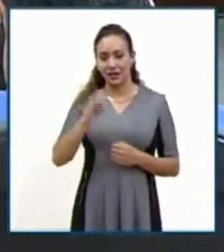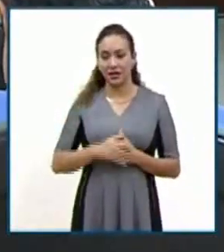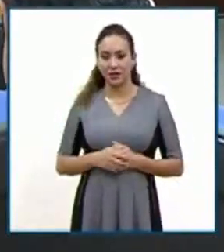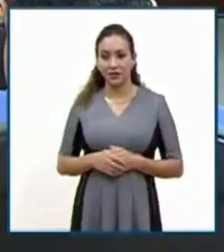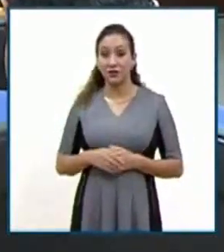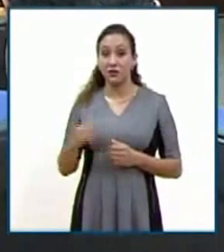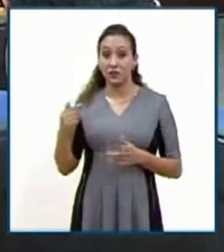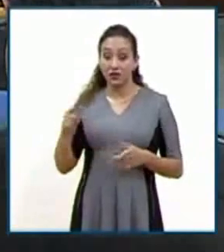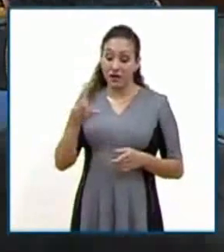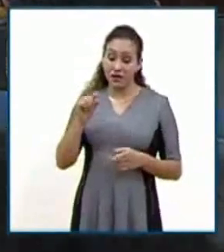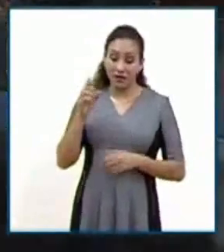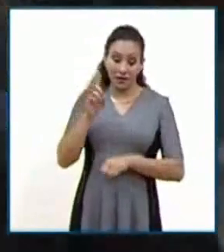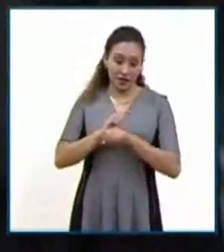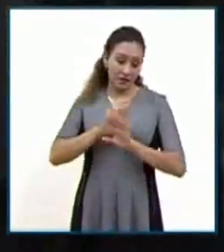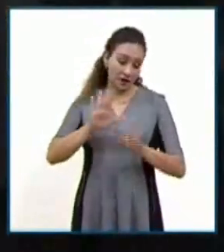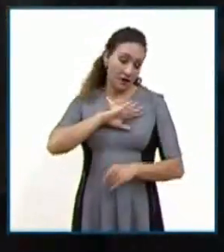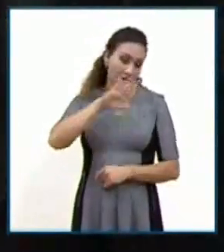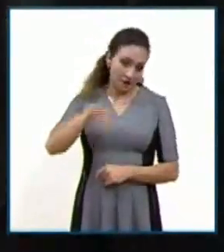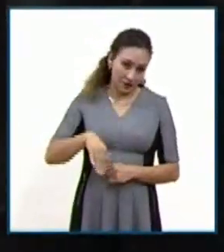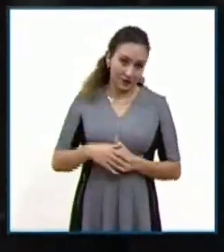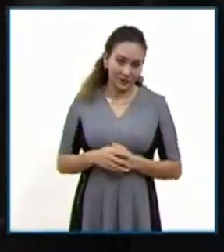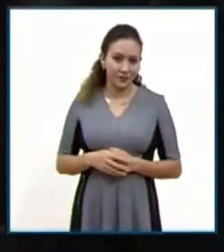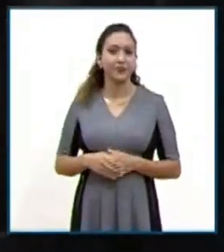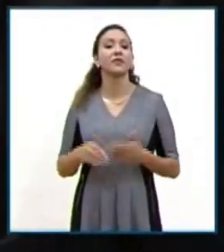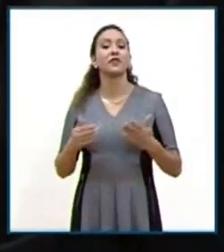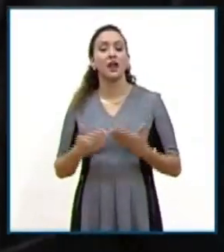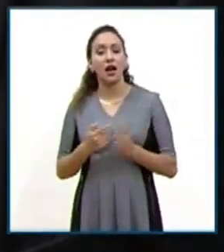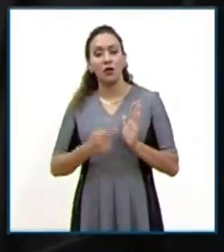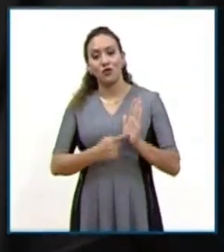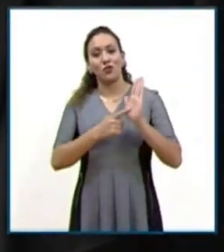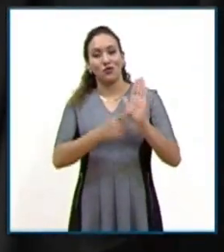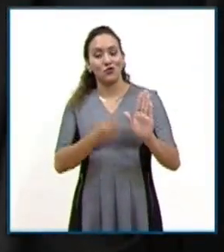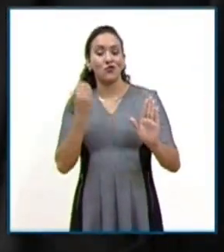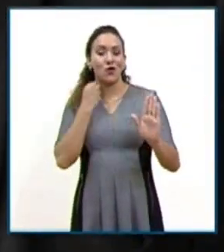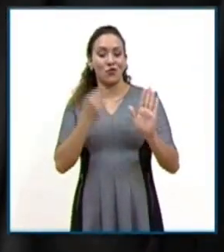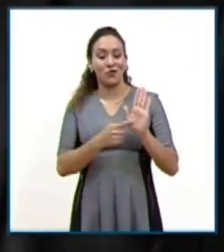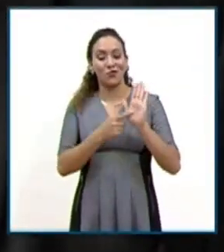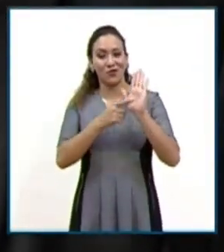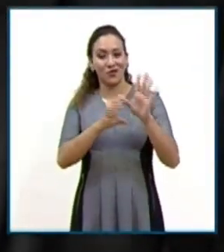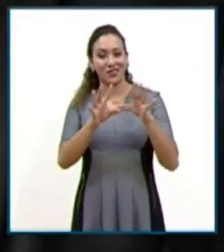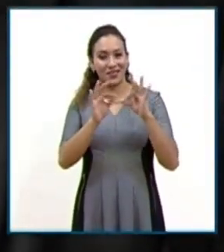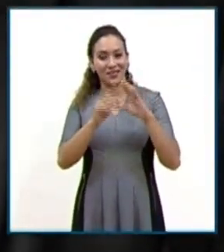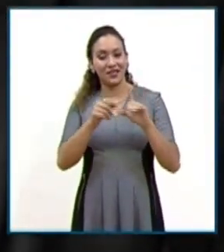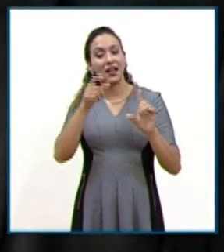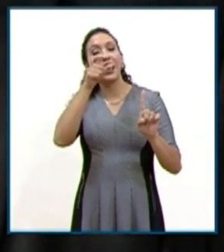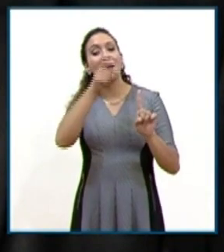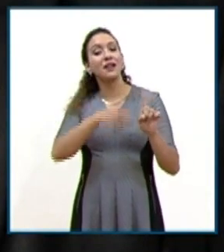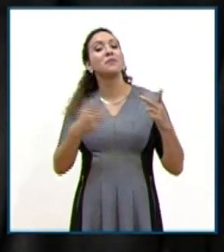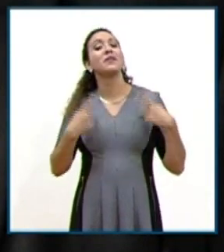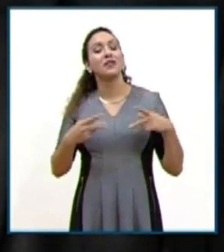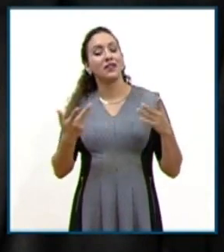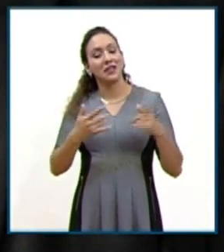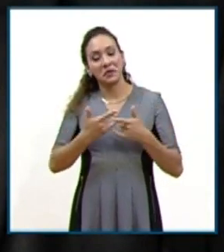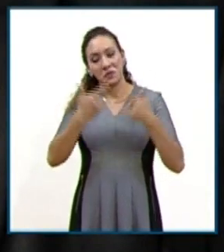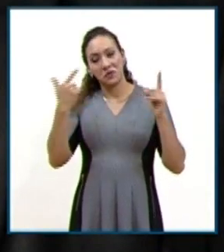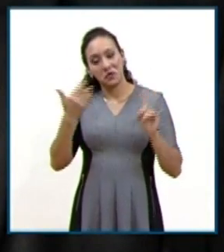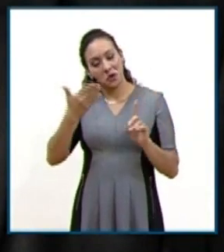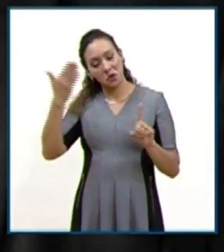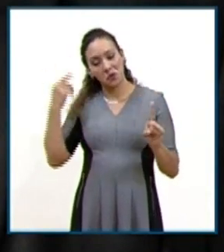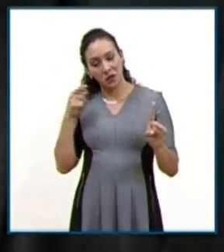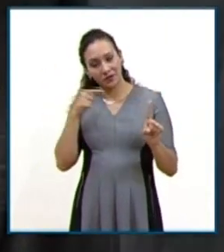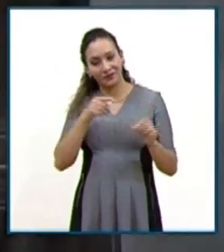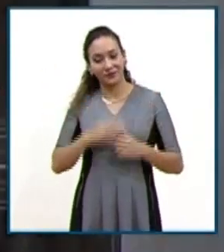e integral sobre este fenómeno, desde que se comete el hecho hasta la ejecución de las medidas sancionadoras.